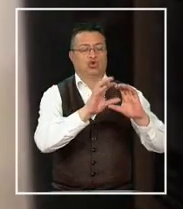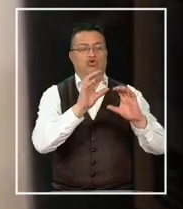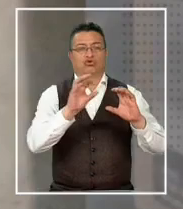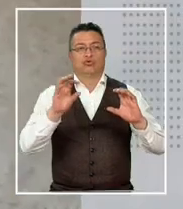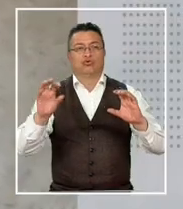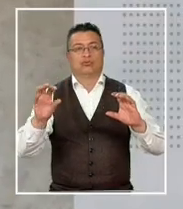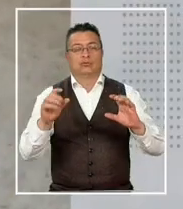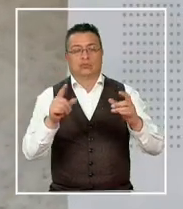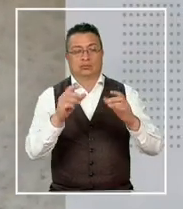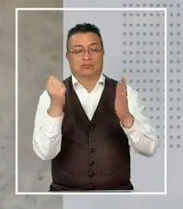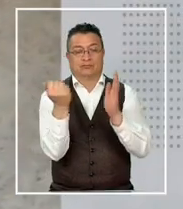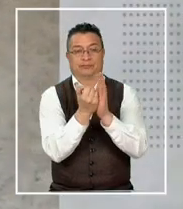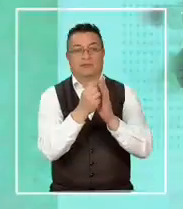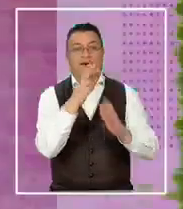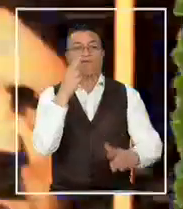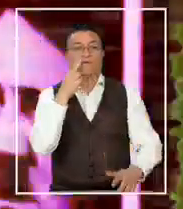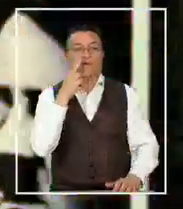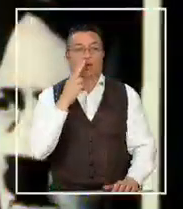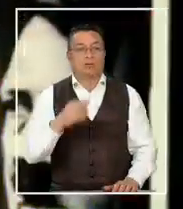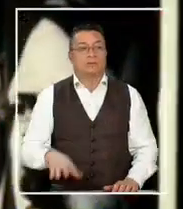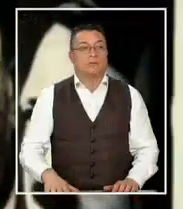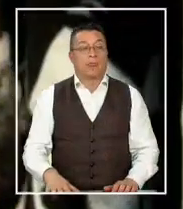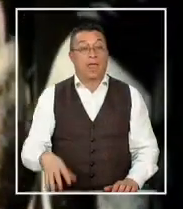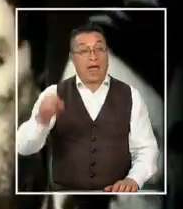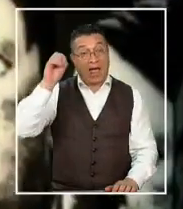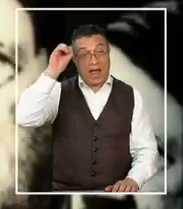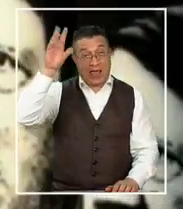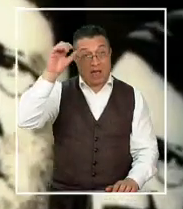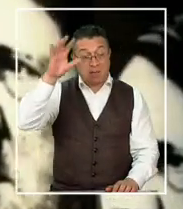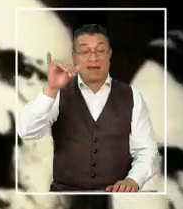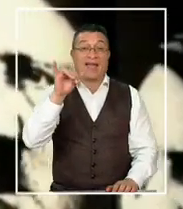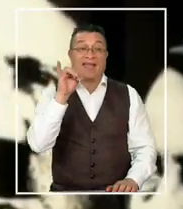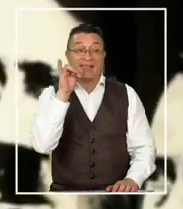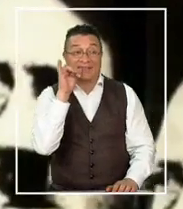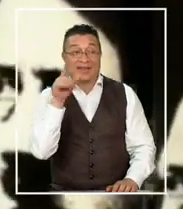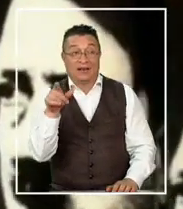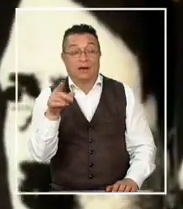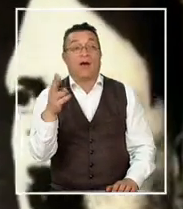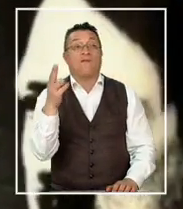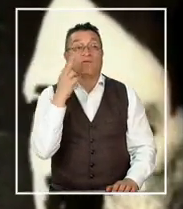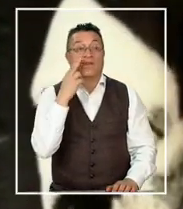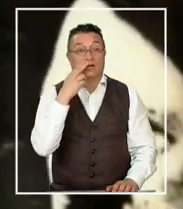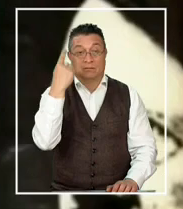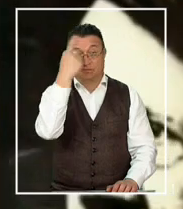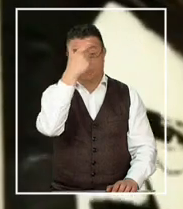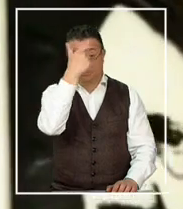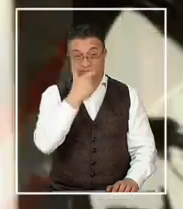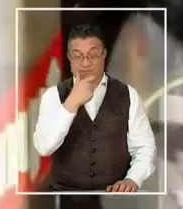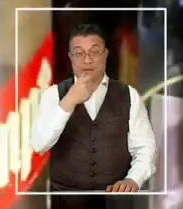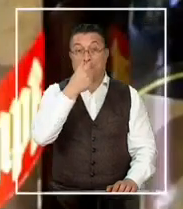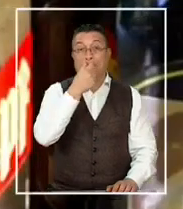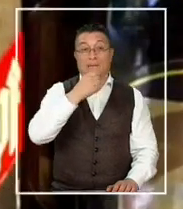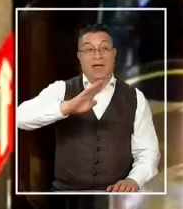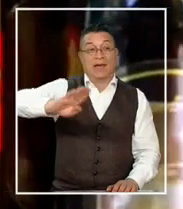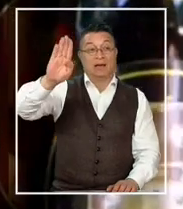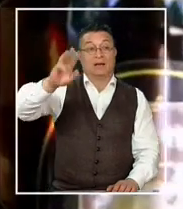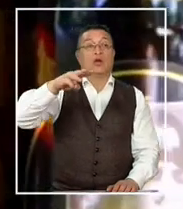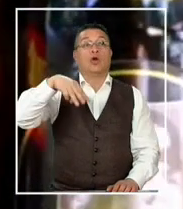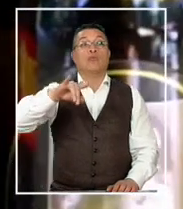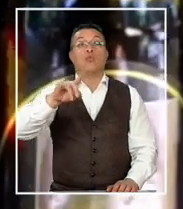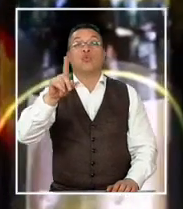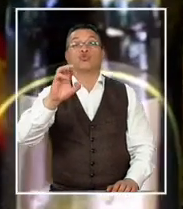aparecen en las etiquetas del vino. En Alemania e Italia, vinos con la figura de Adolf Hitler y